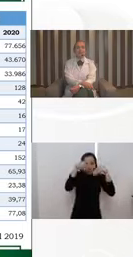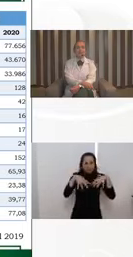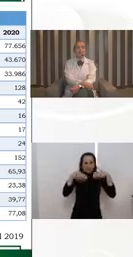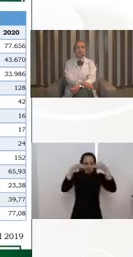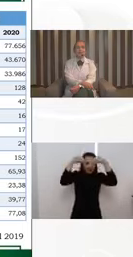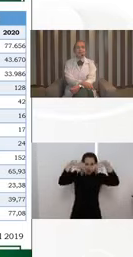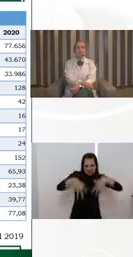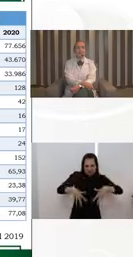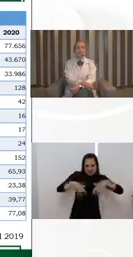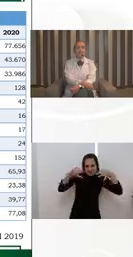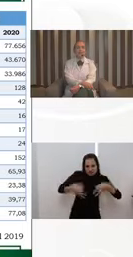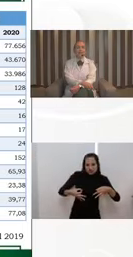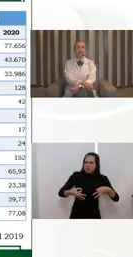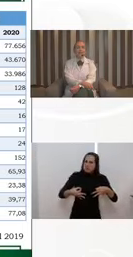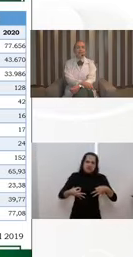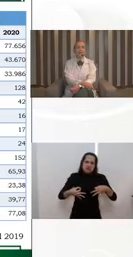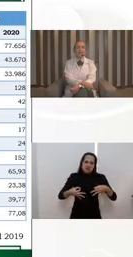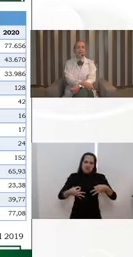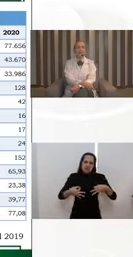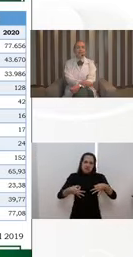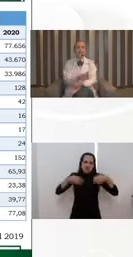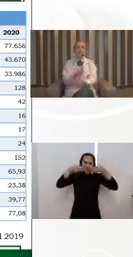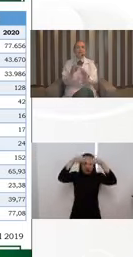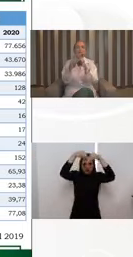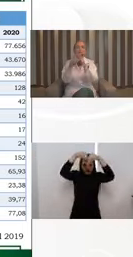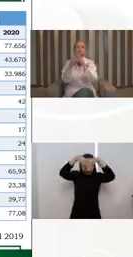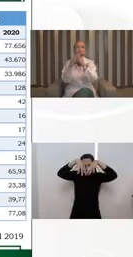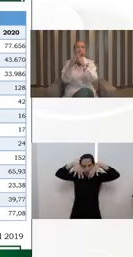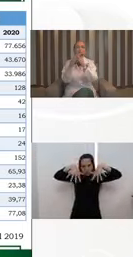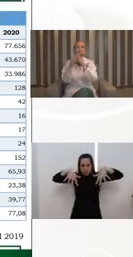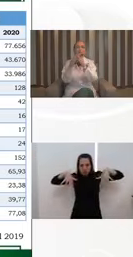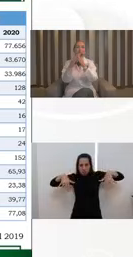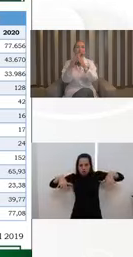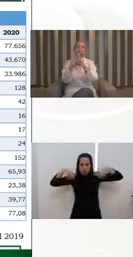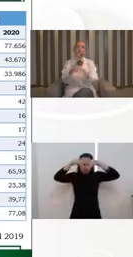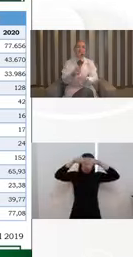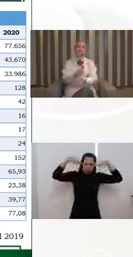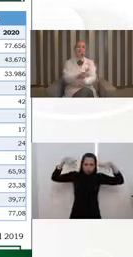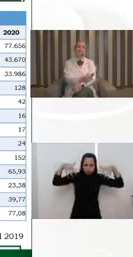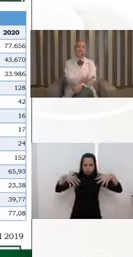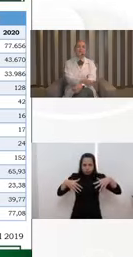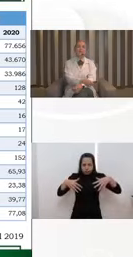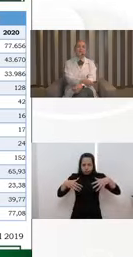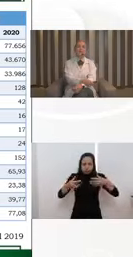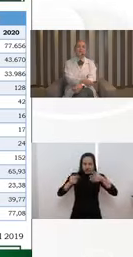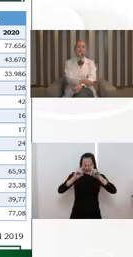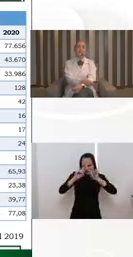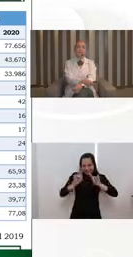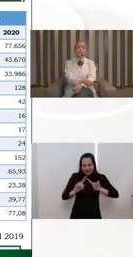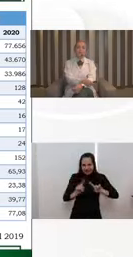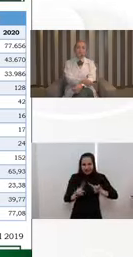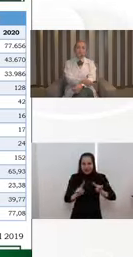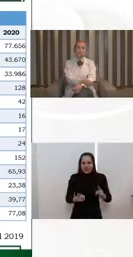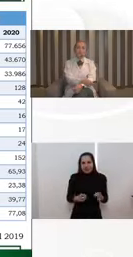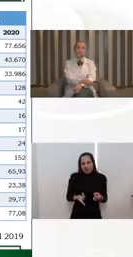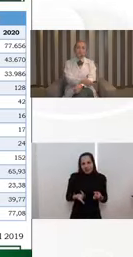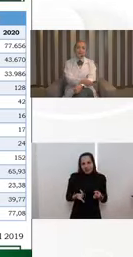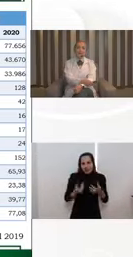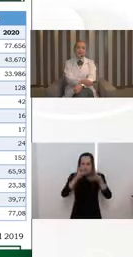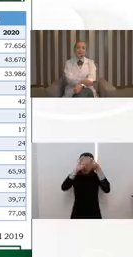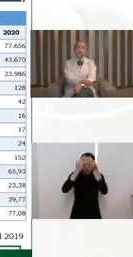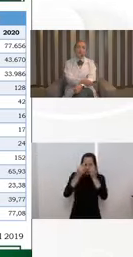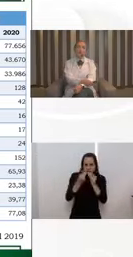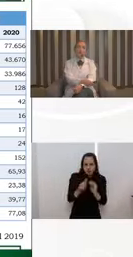la base en una pirámide la base es amplia y se cierra en una punta en un pico hacia el final estamos viendo que la población